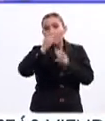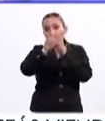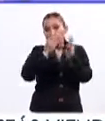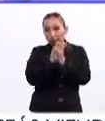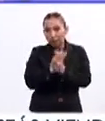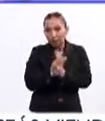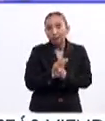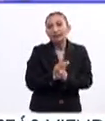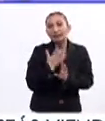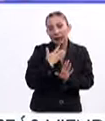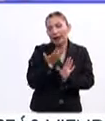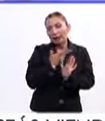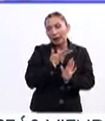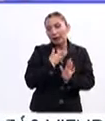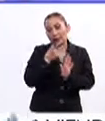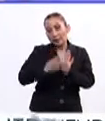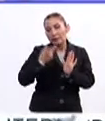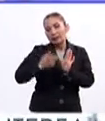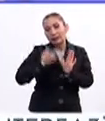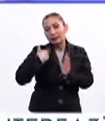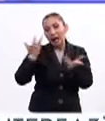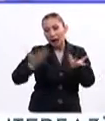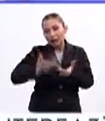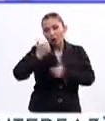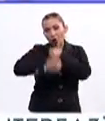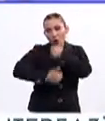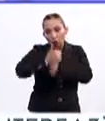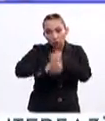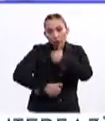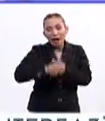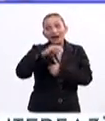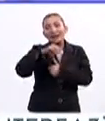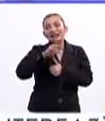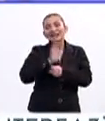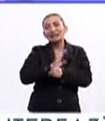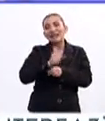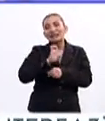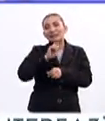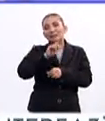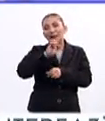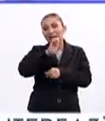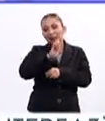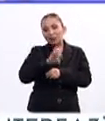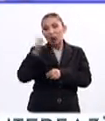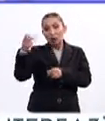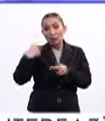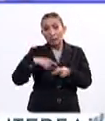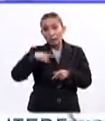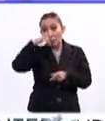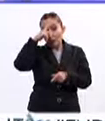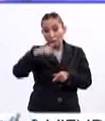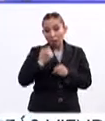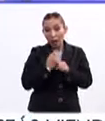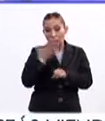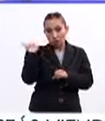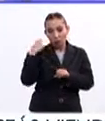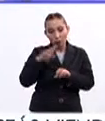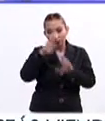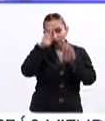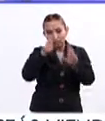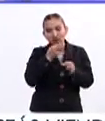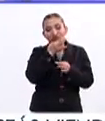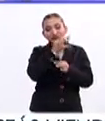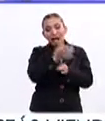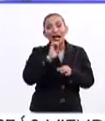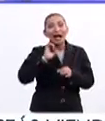el mundo. Ya llevan varias ediciones de este concurso Cine Space. El año pasado un mexicano se llevó una mención